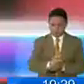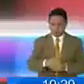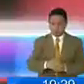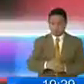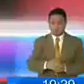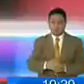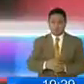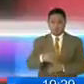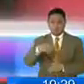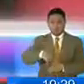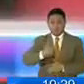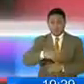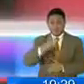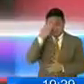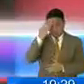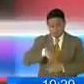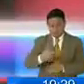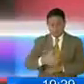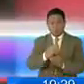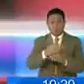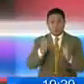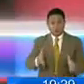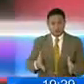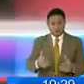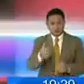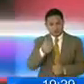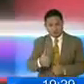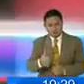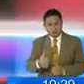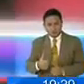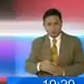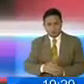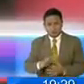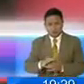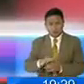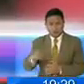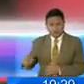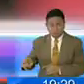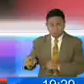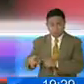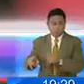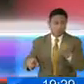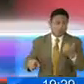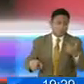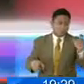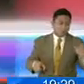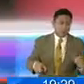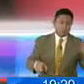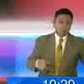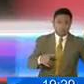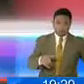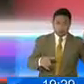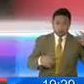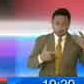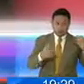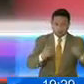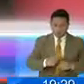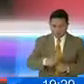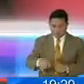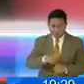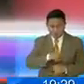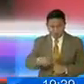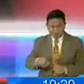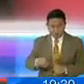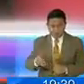Conociendo el rigor y la transparencia de nuestro funcionamiento. Ni nuestro compañero acusado ni ningún otro miembro del personal pudieron haber cometido